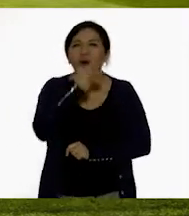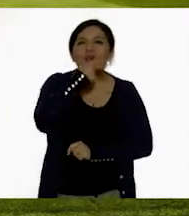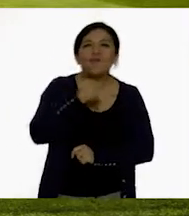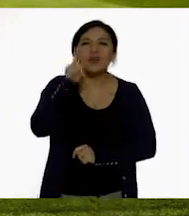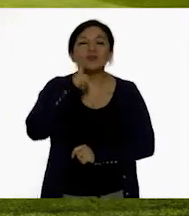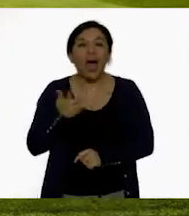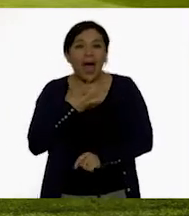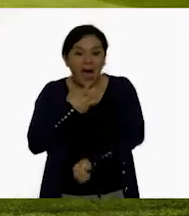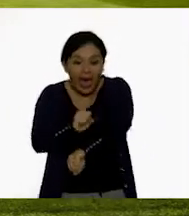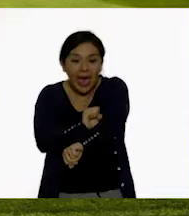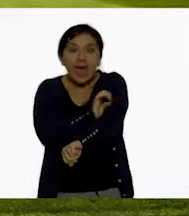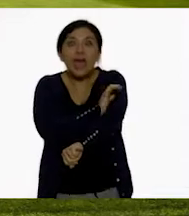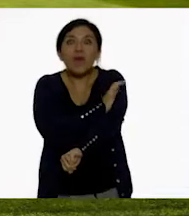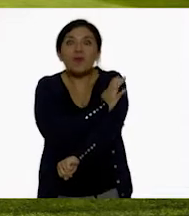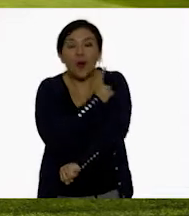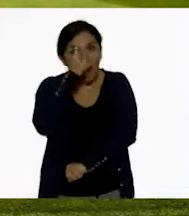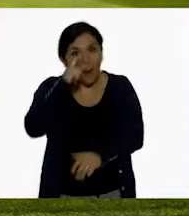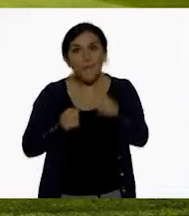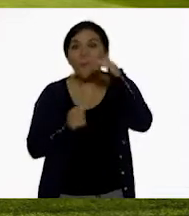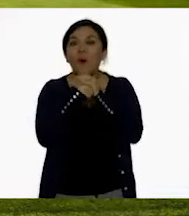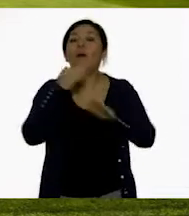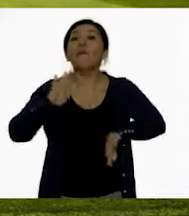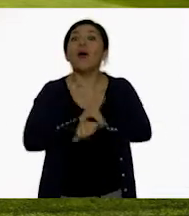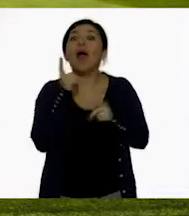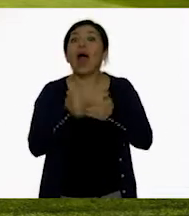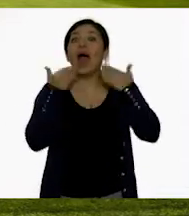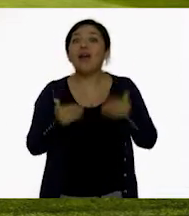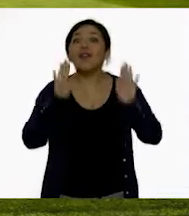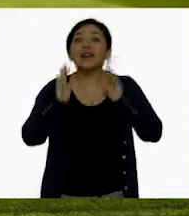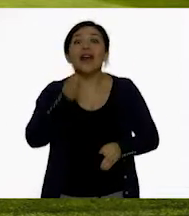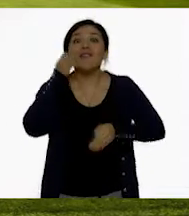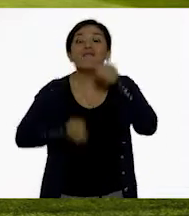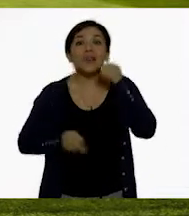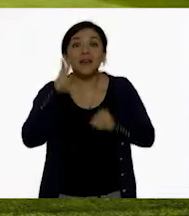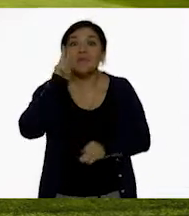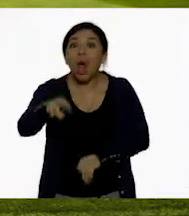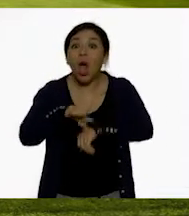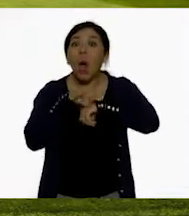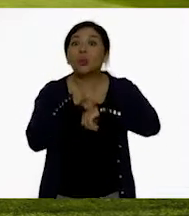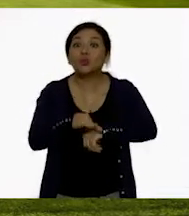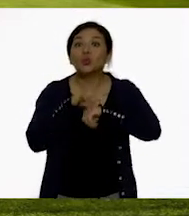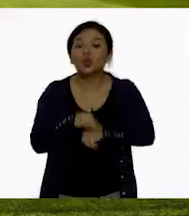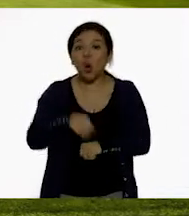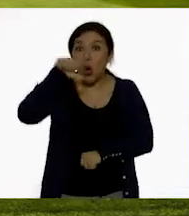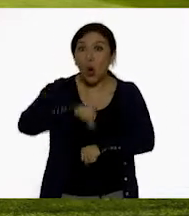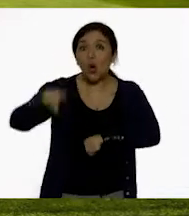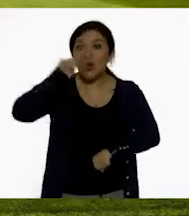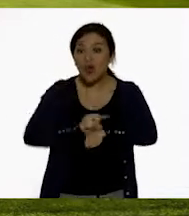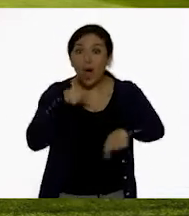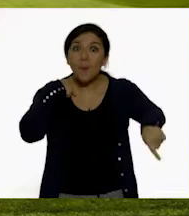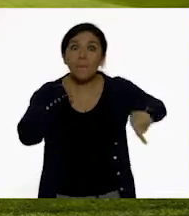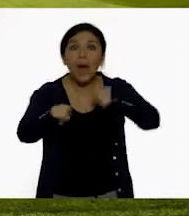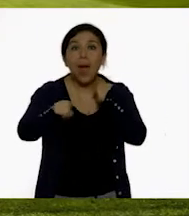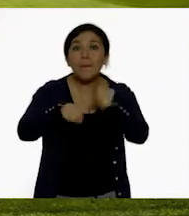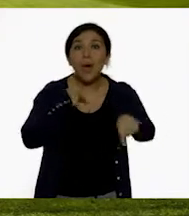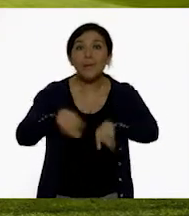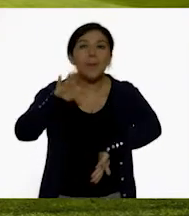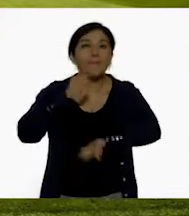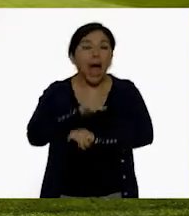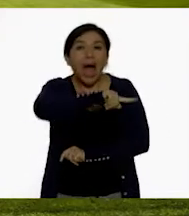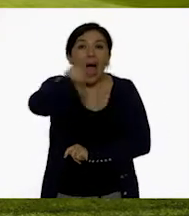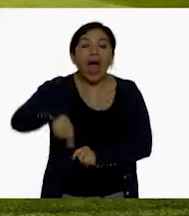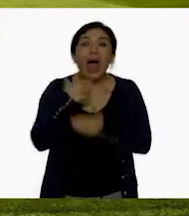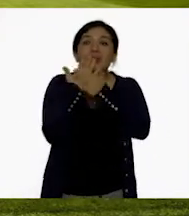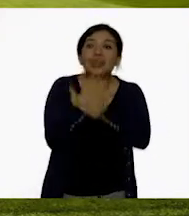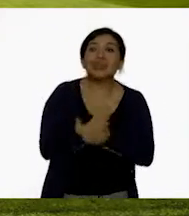con las emociones a tope porque al fin estamos a punto de presenciar el gran partido, el más esperado del